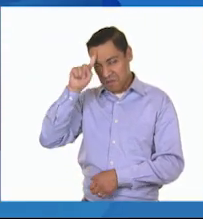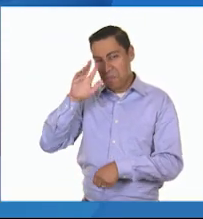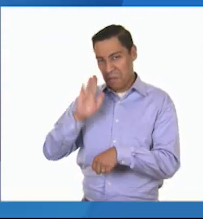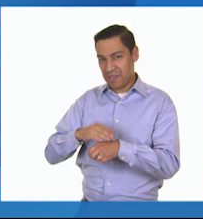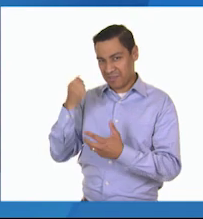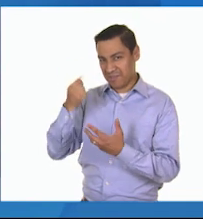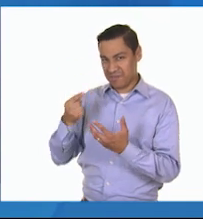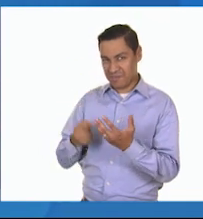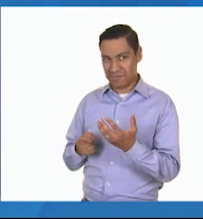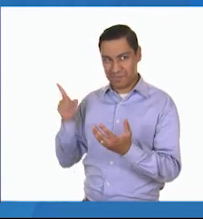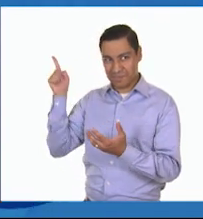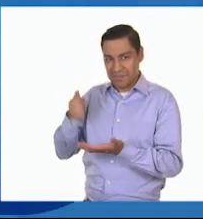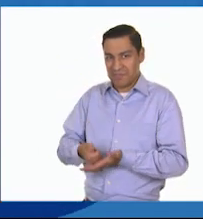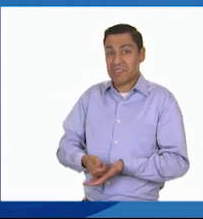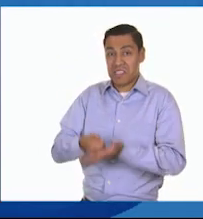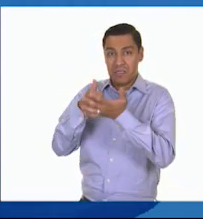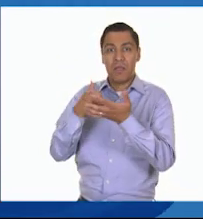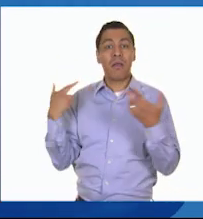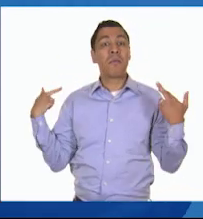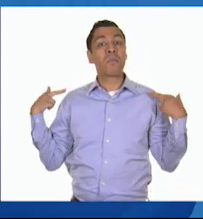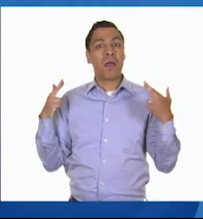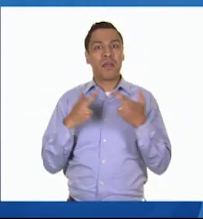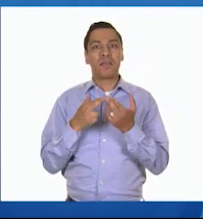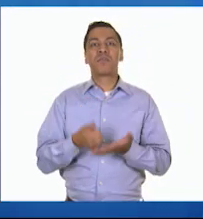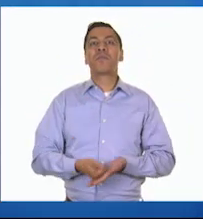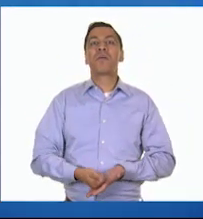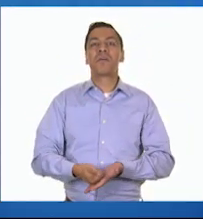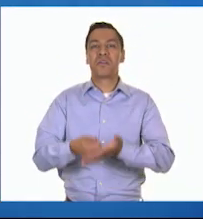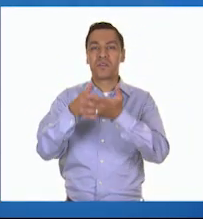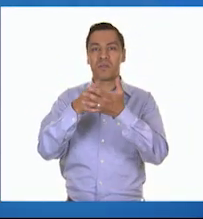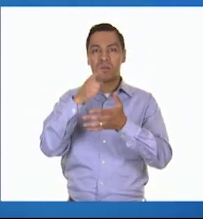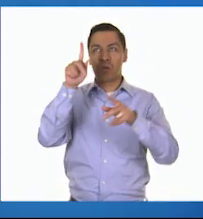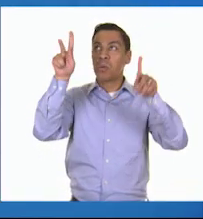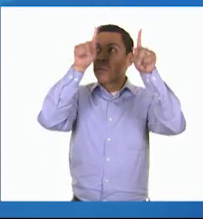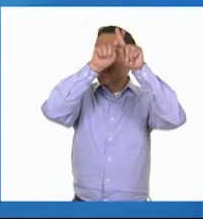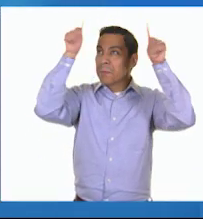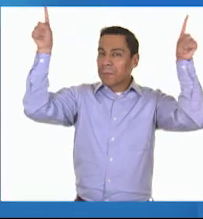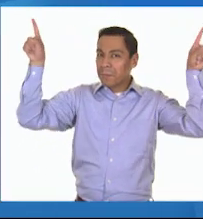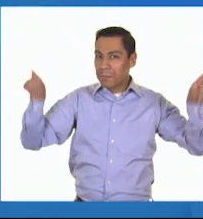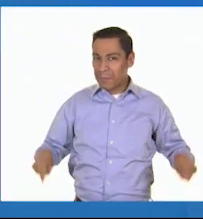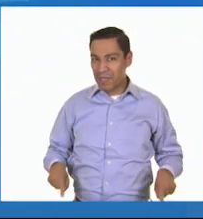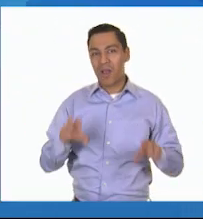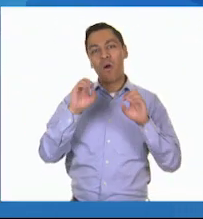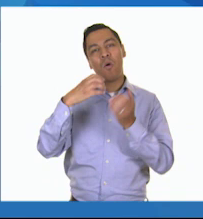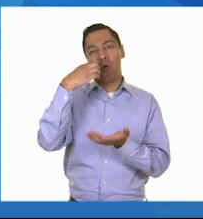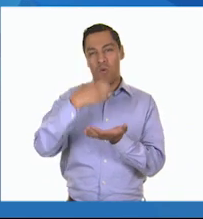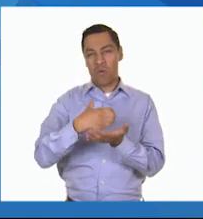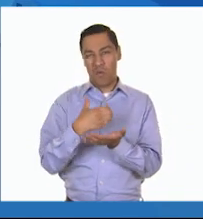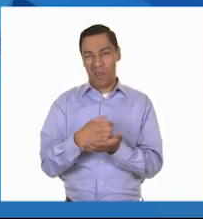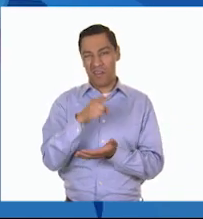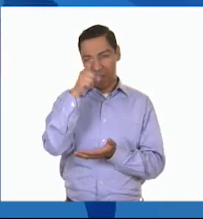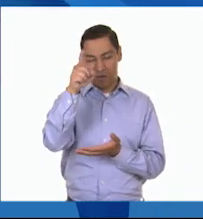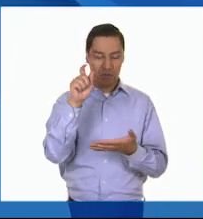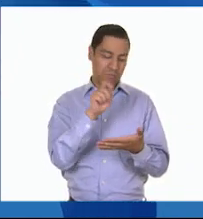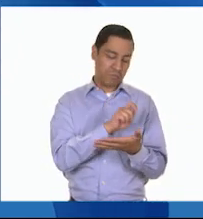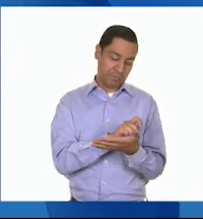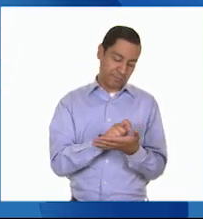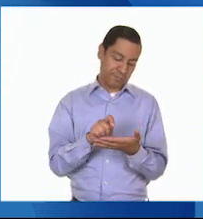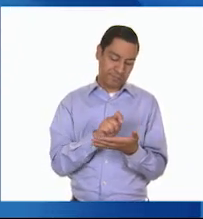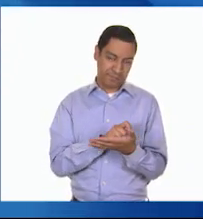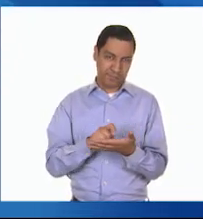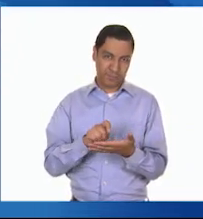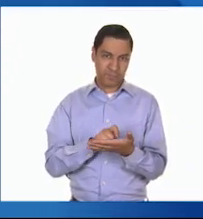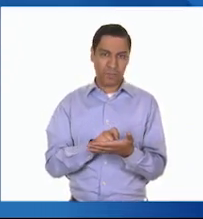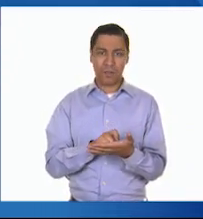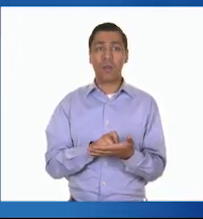leer. Con ayuda de tu maestro, escribe en el pizarrón o en su cuaderno, ahorita que no podemos estar en el